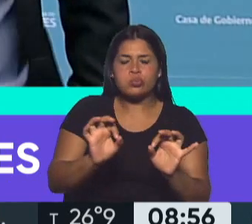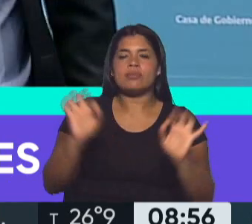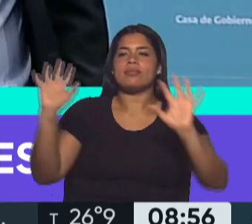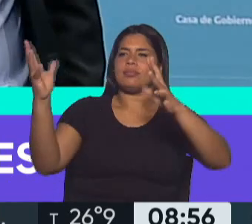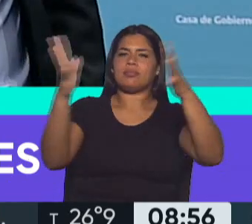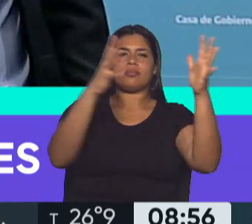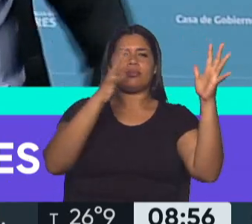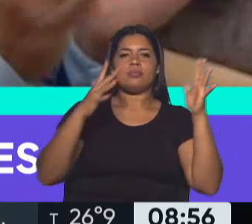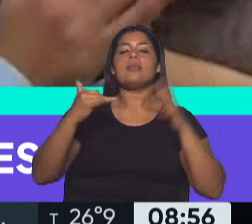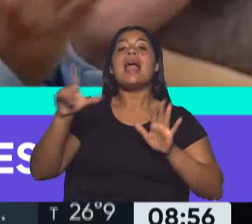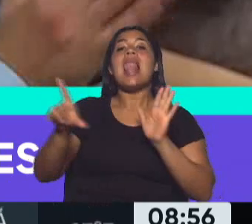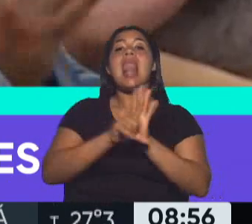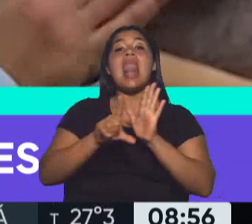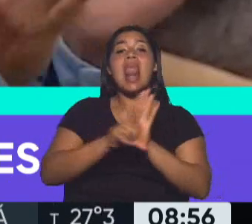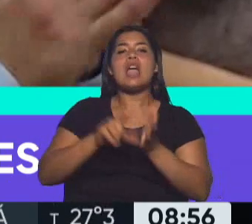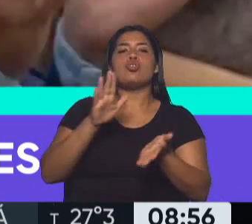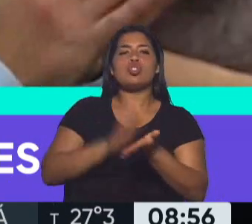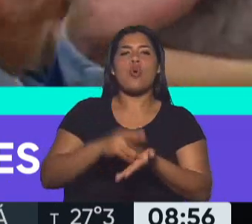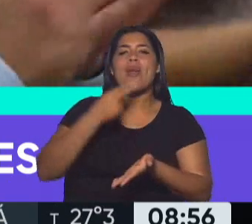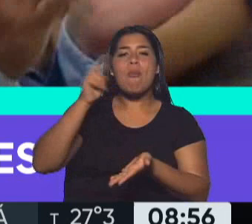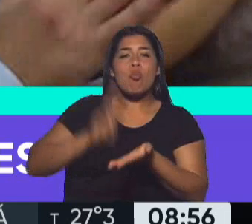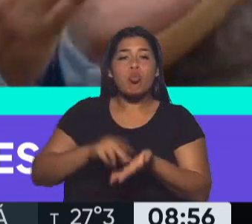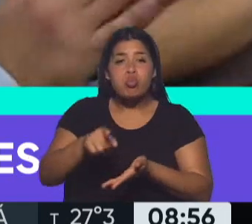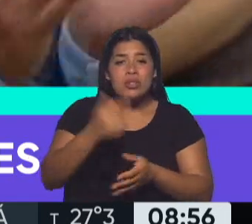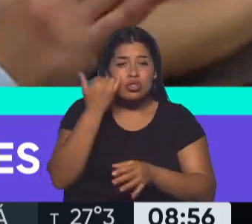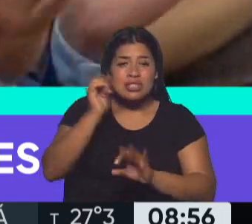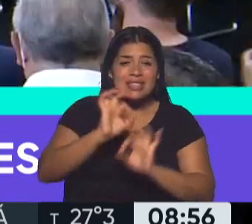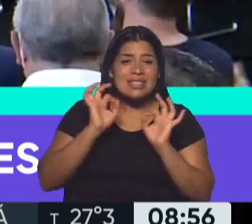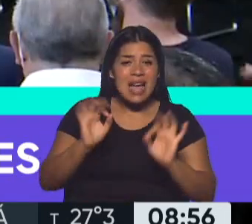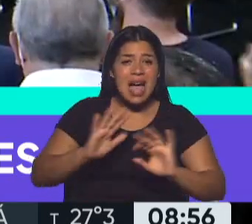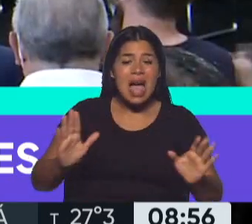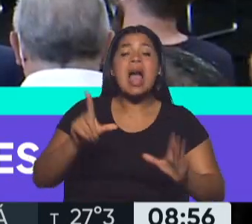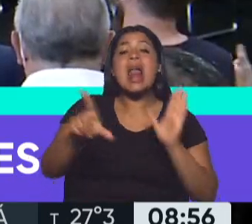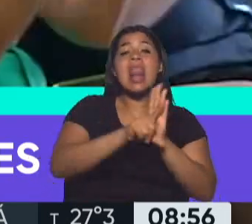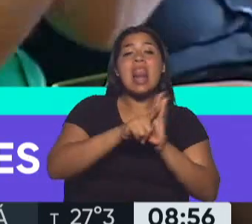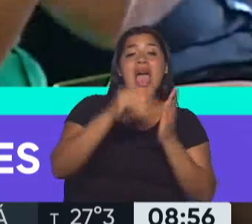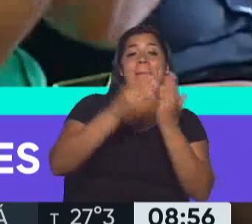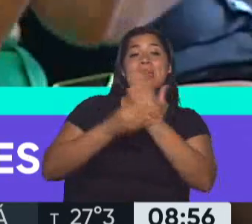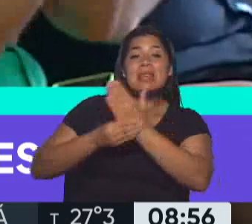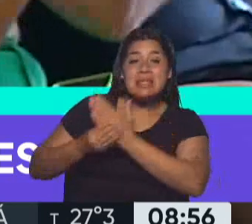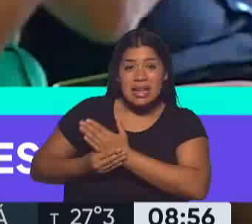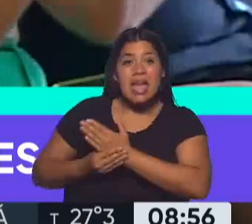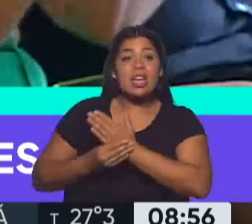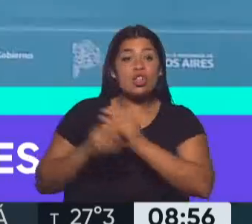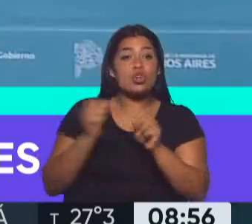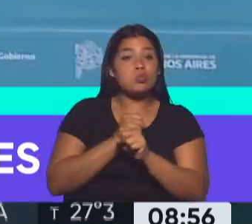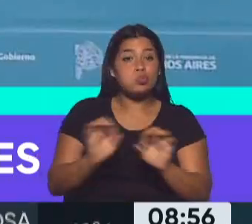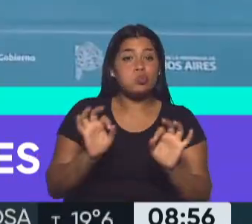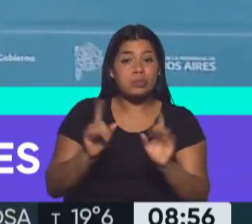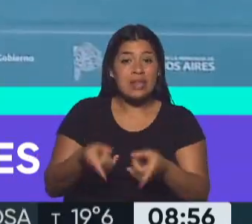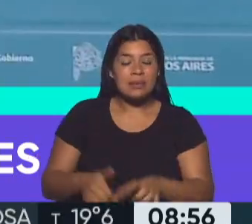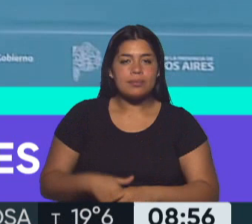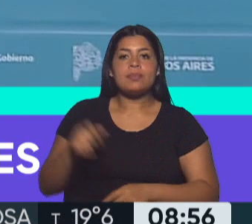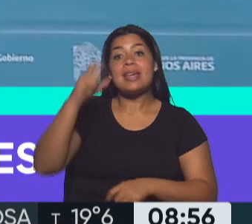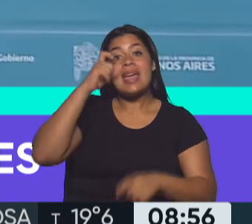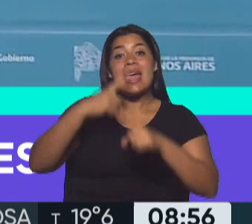la ley impositiva, que haya votado la ley de ministerios que nos permitió hacer estos nombramientos. El exministro de Educación